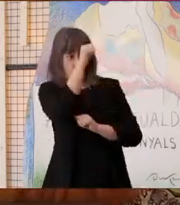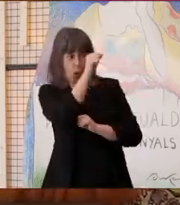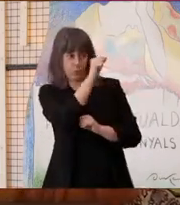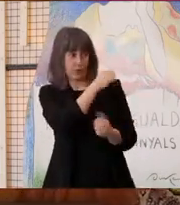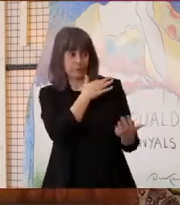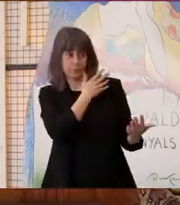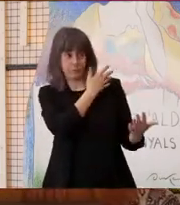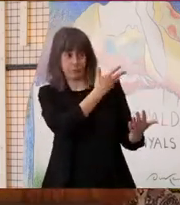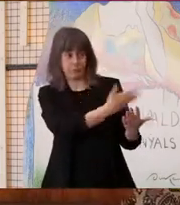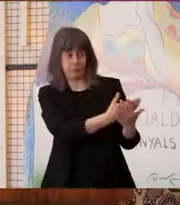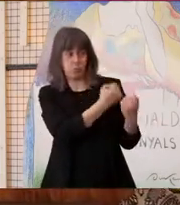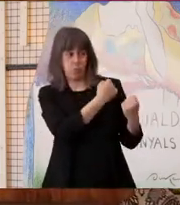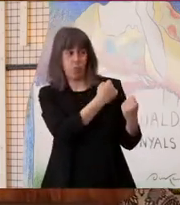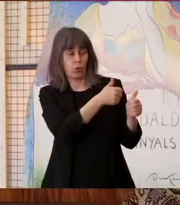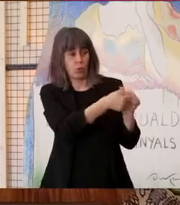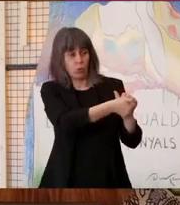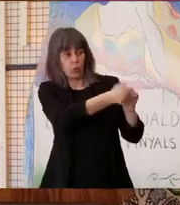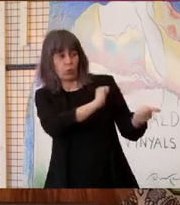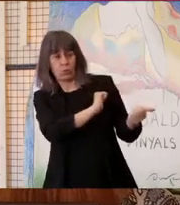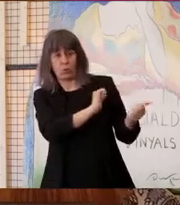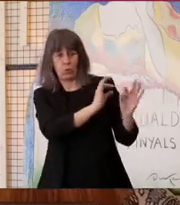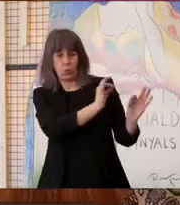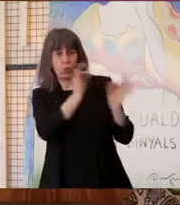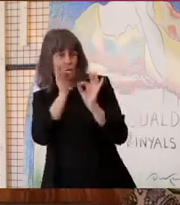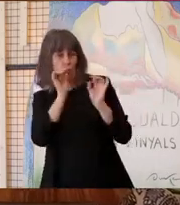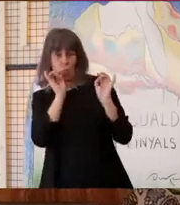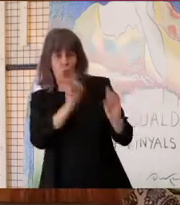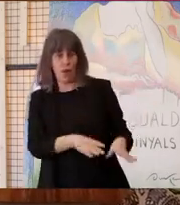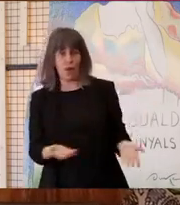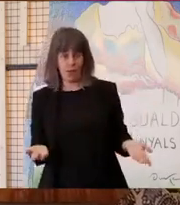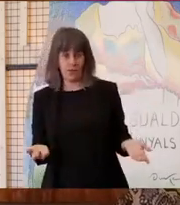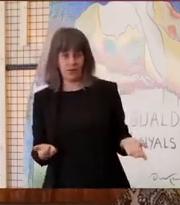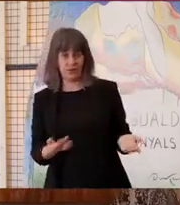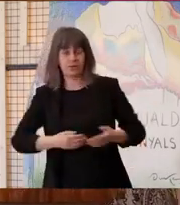a lo largo de los siglos por parte de los hombres no Nuria